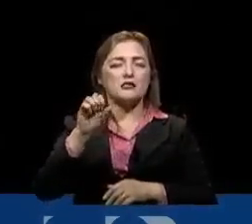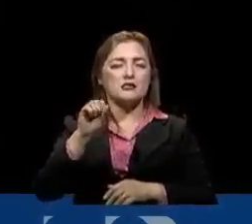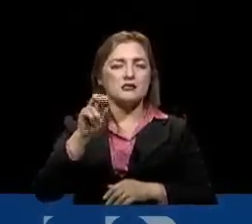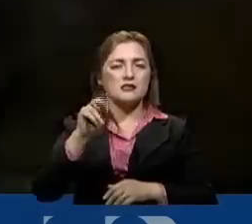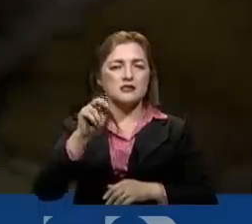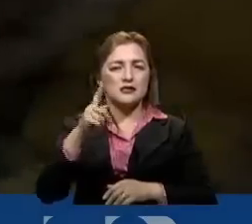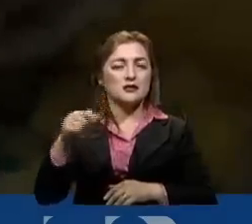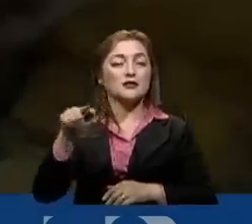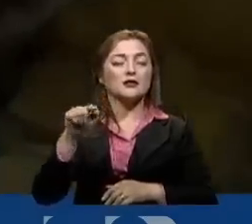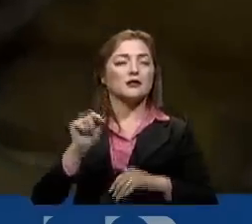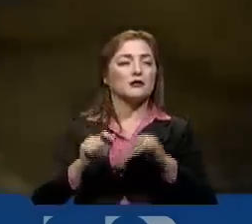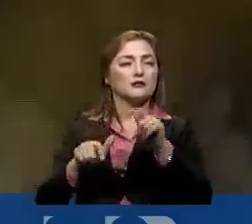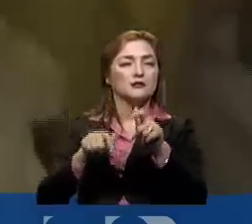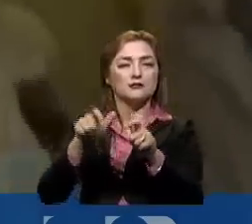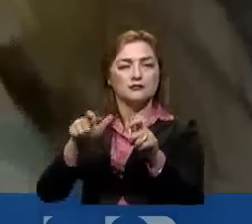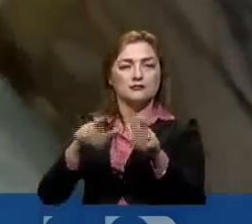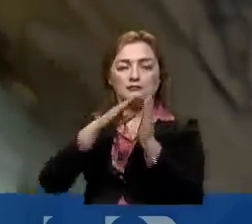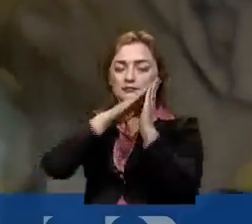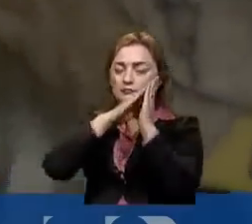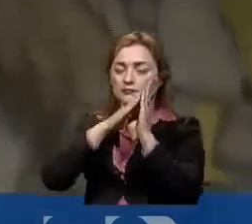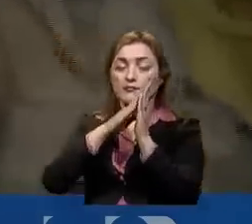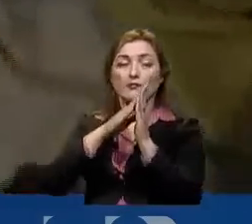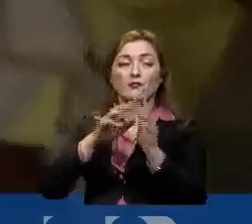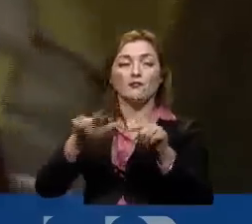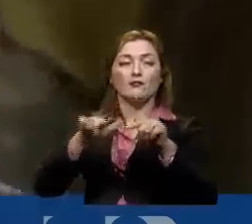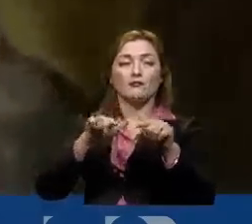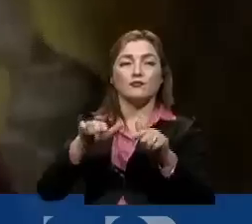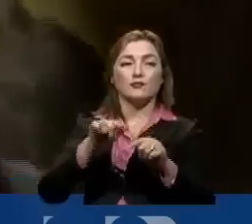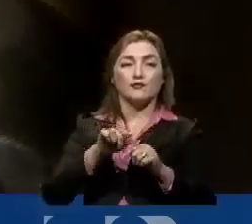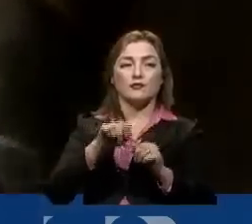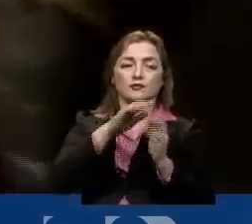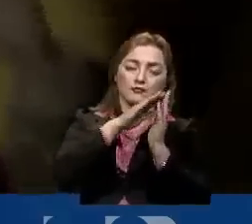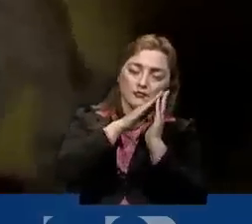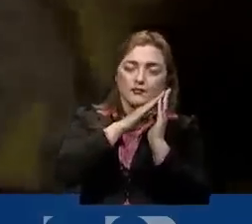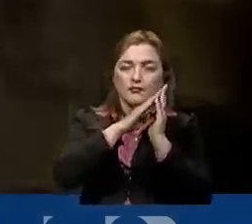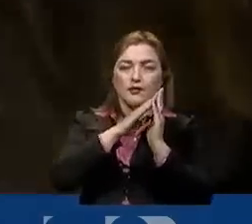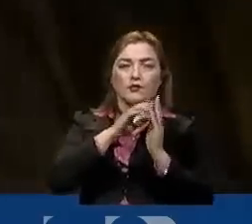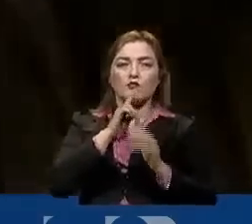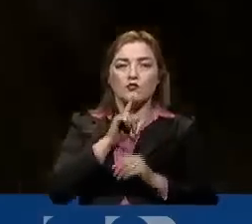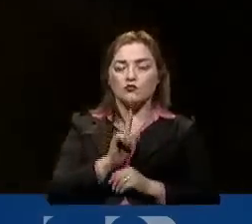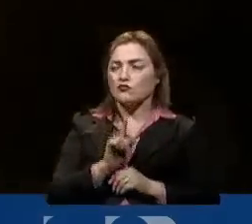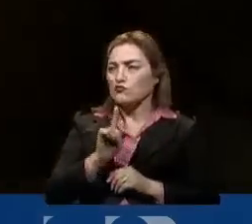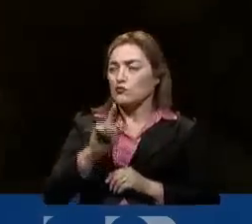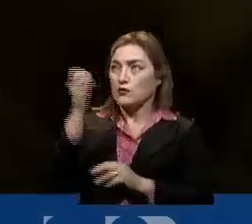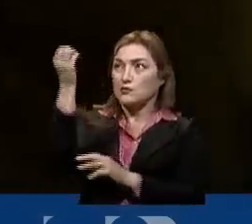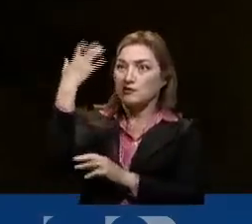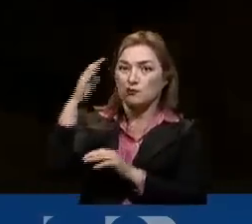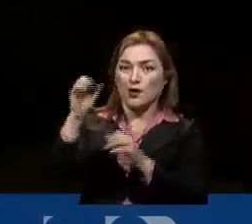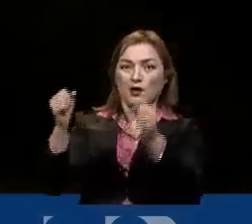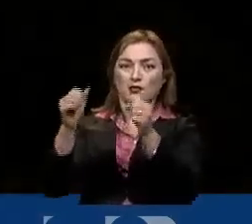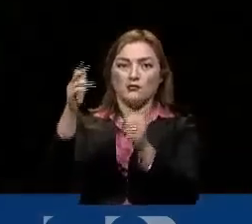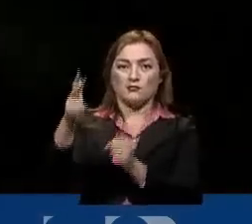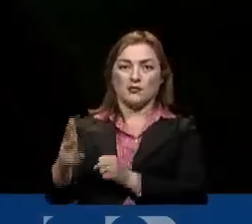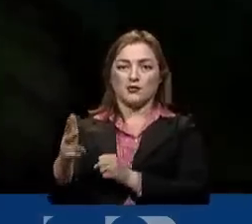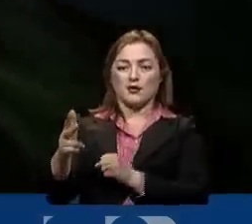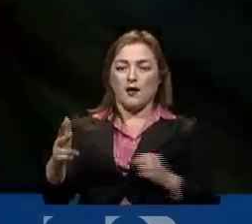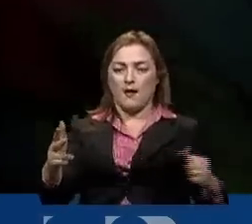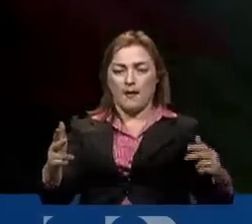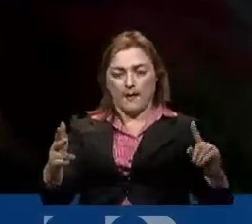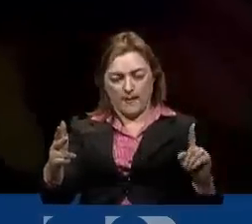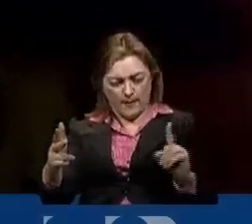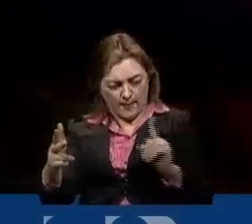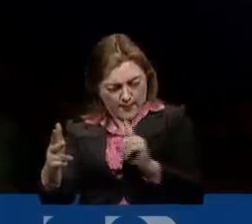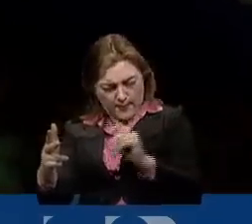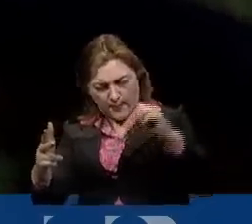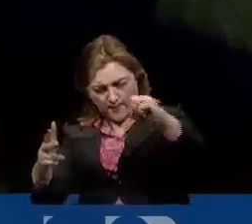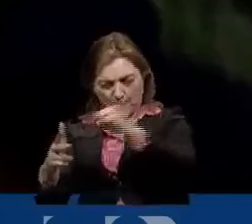existen personas, habitantes de calle, que presuntamente realizan o cometen delitos en los semáforos o al momento de existir la aglomeración